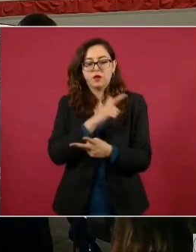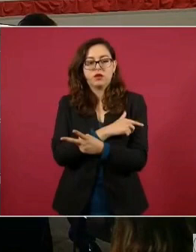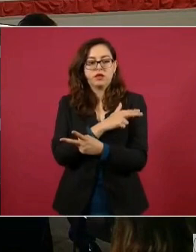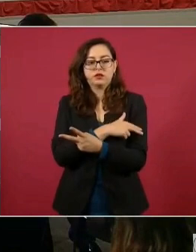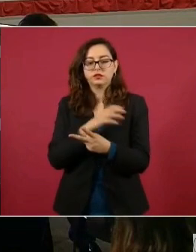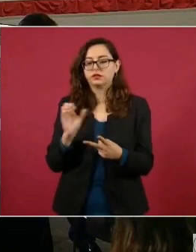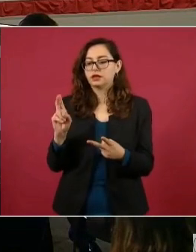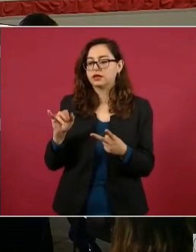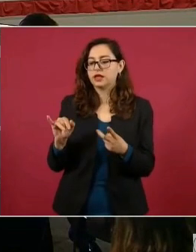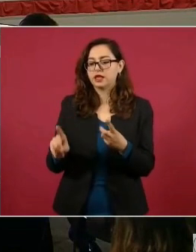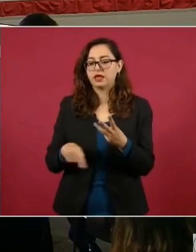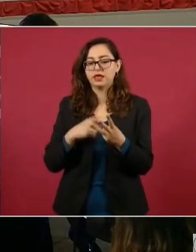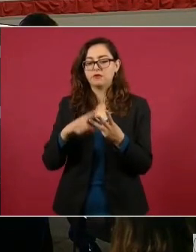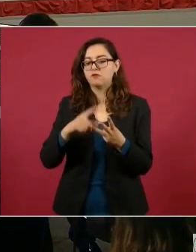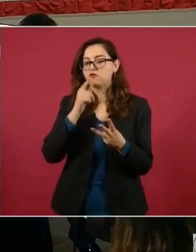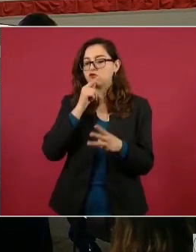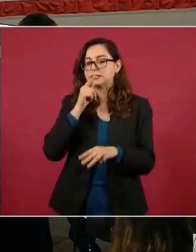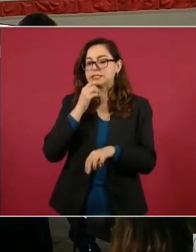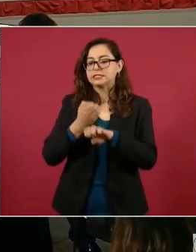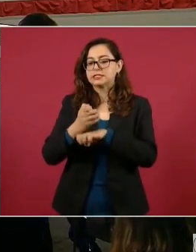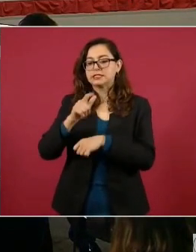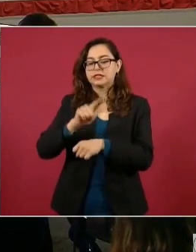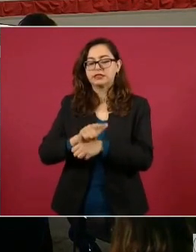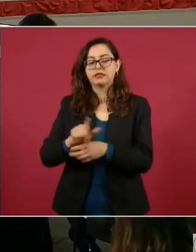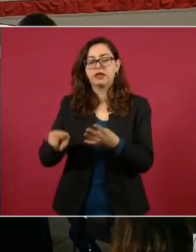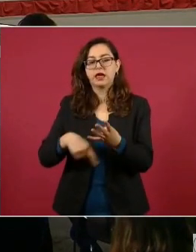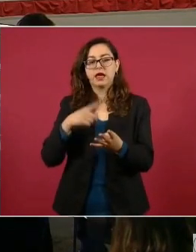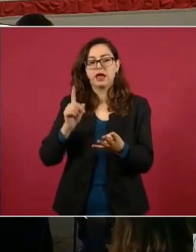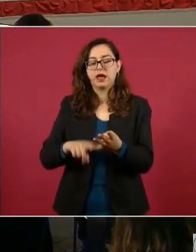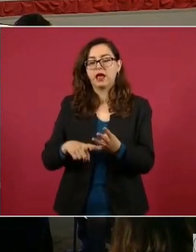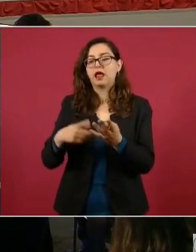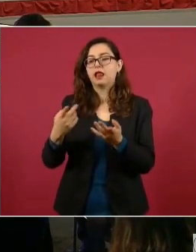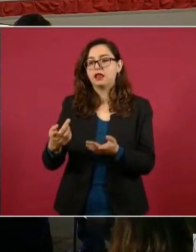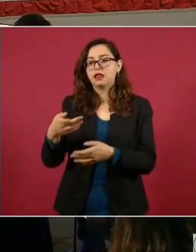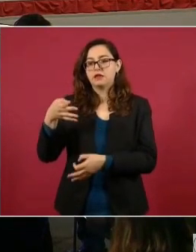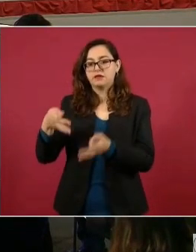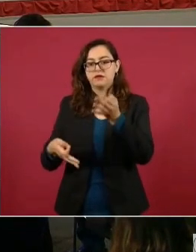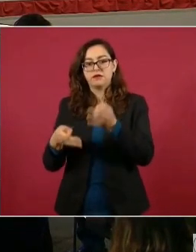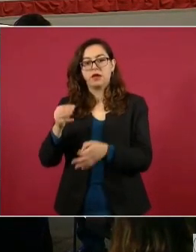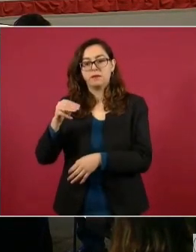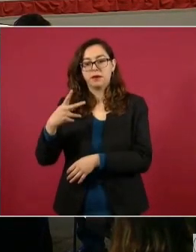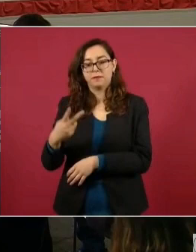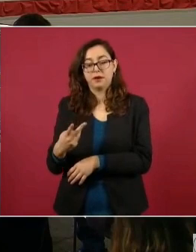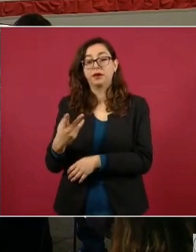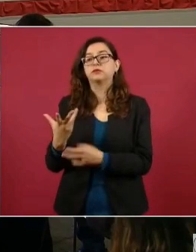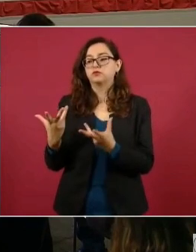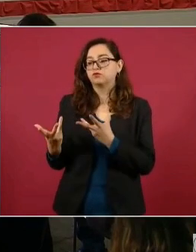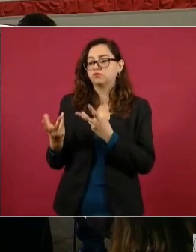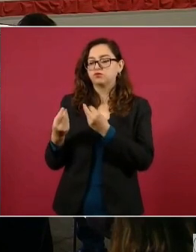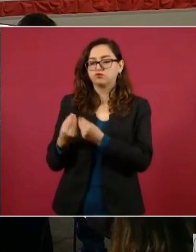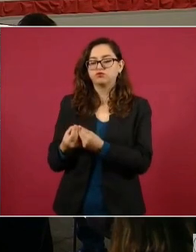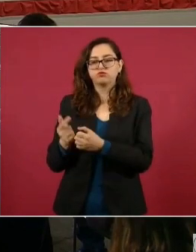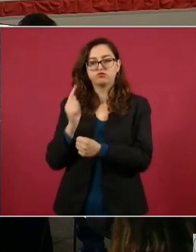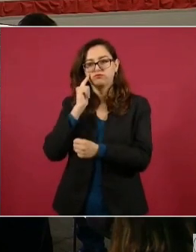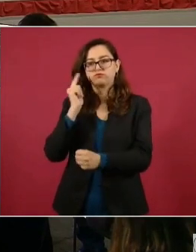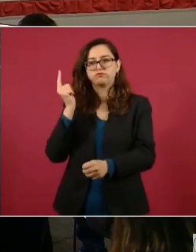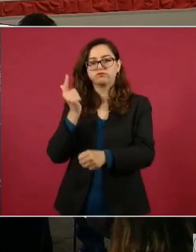fuerza civil y fiscalía general del estado cde la detención de un